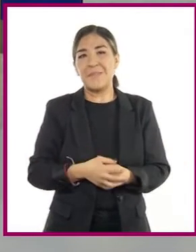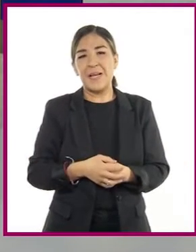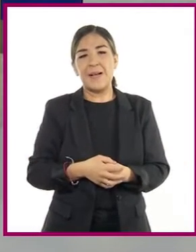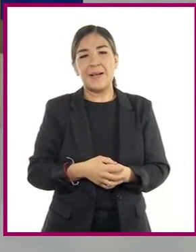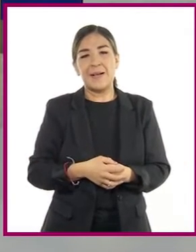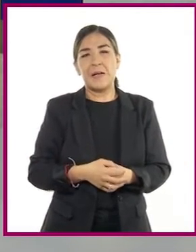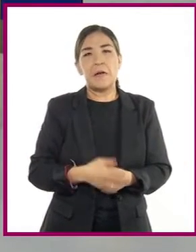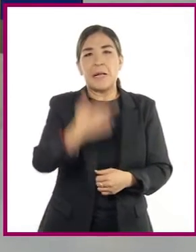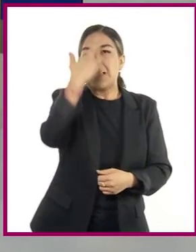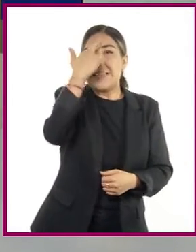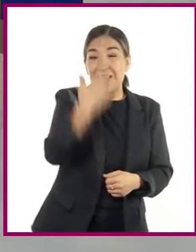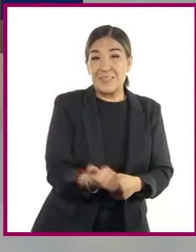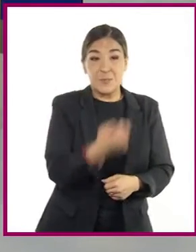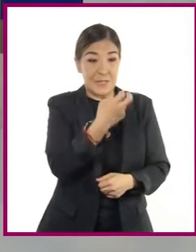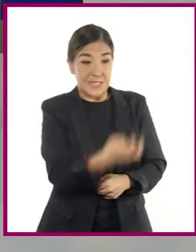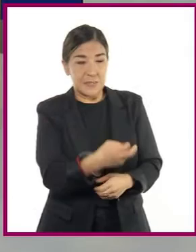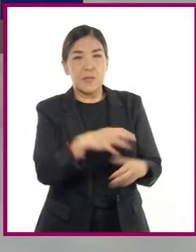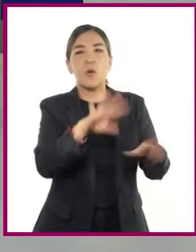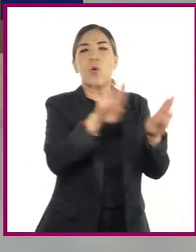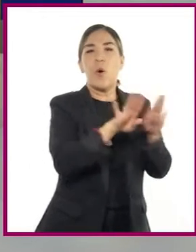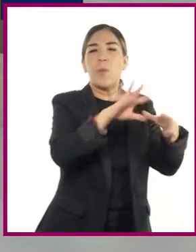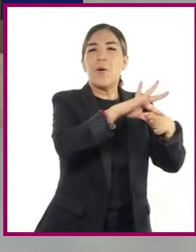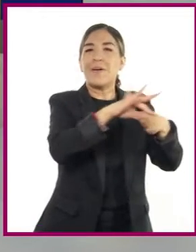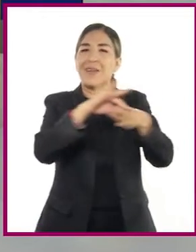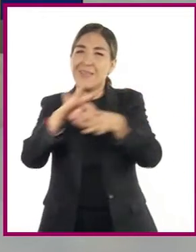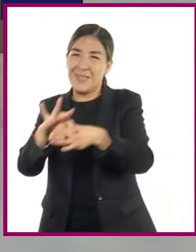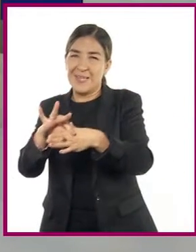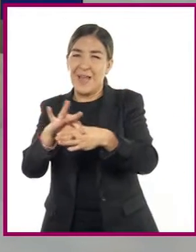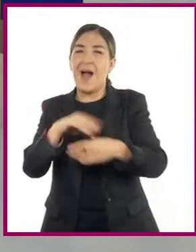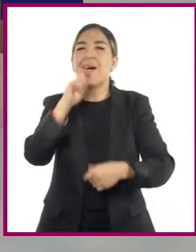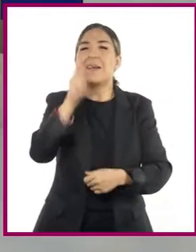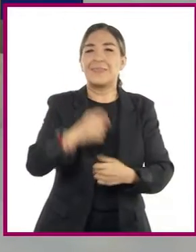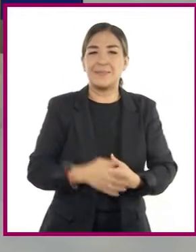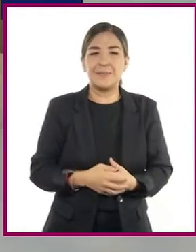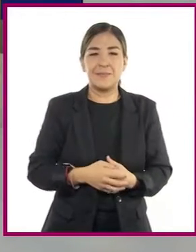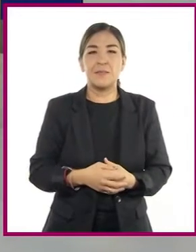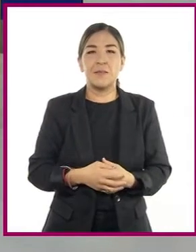causas son las guías, por decirlo así, que